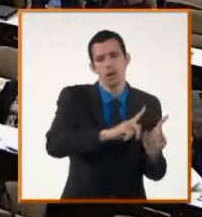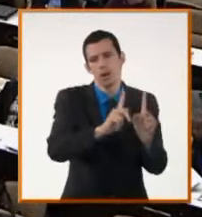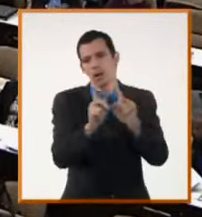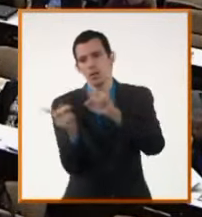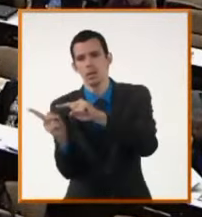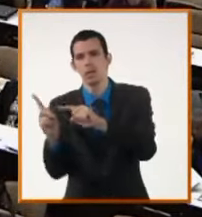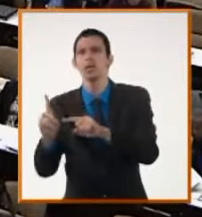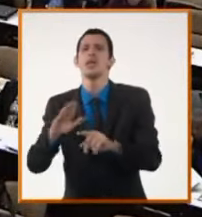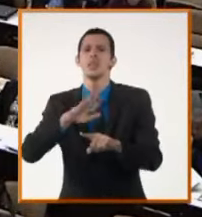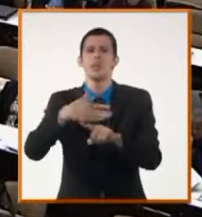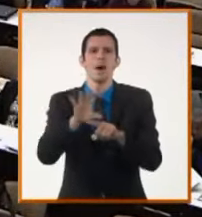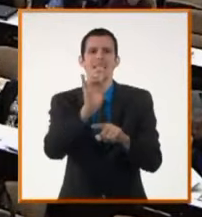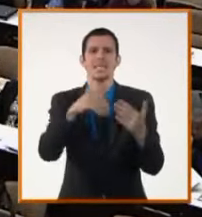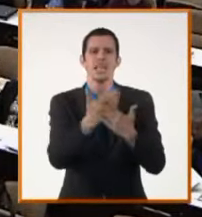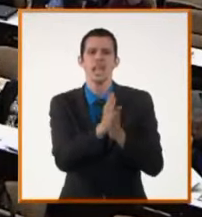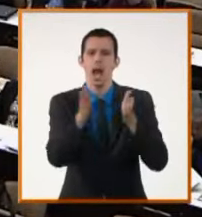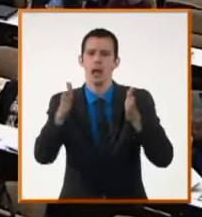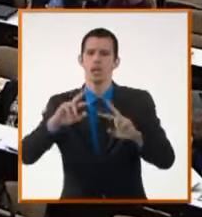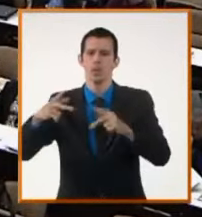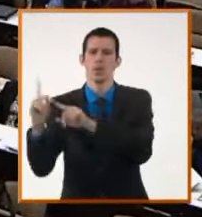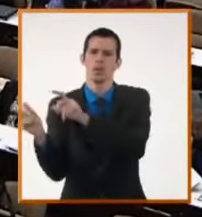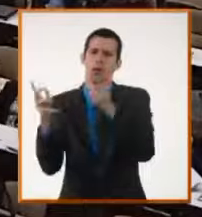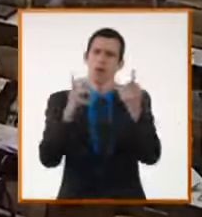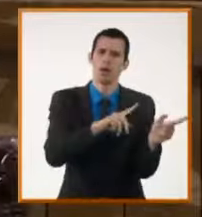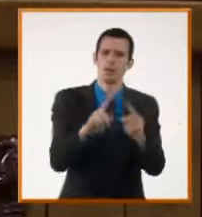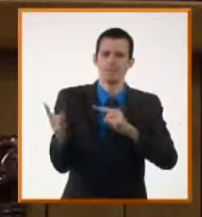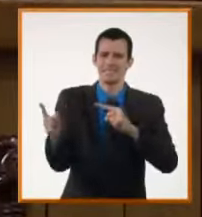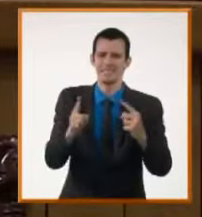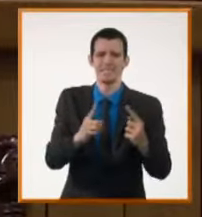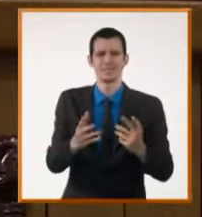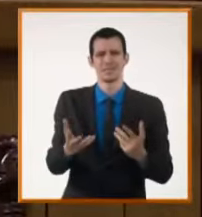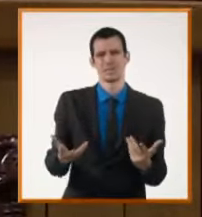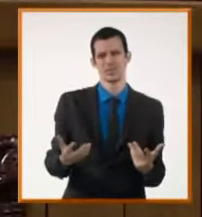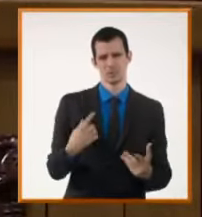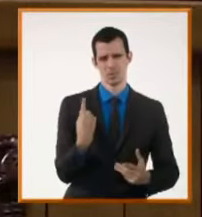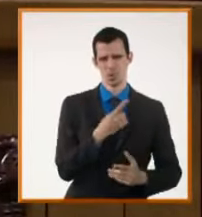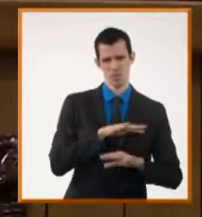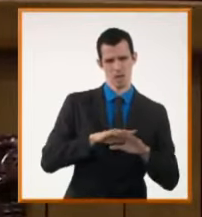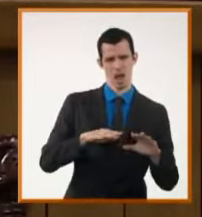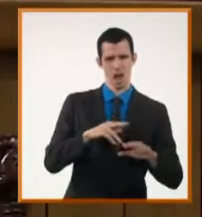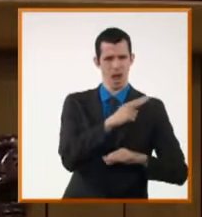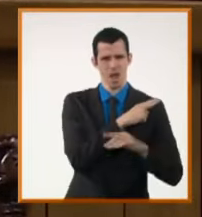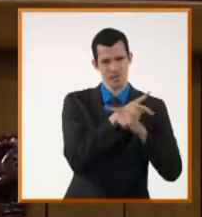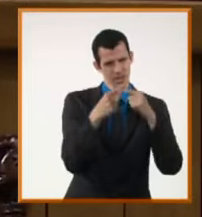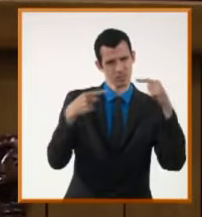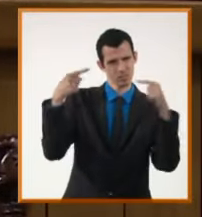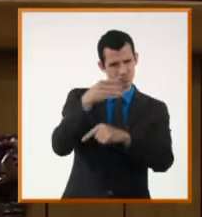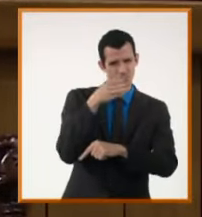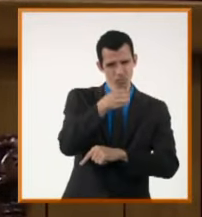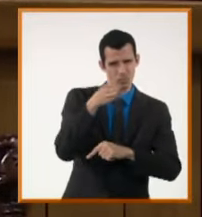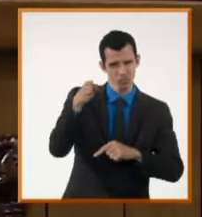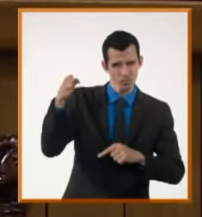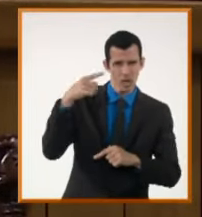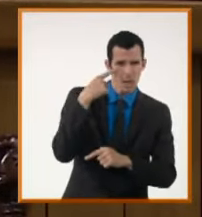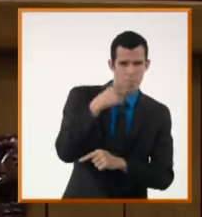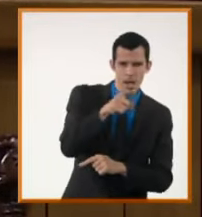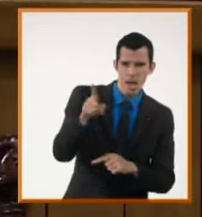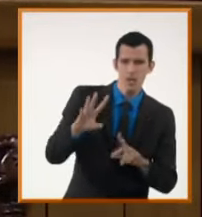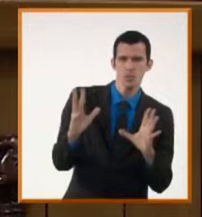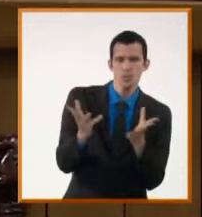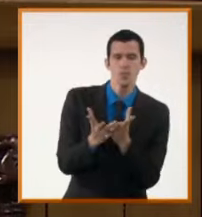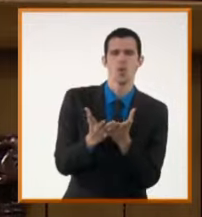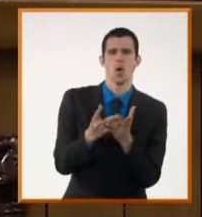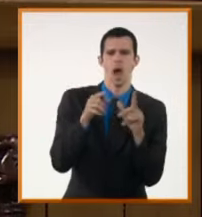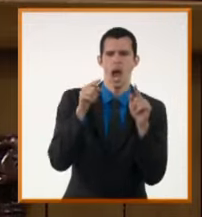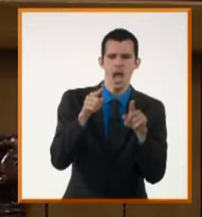nacionales de primer nivel van a chequear programas en la provincia y de resumen terminan buscando a todo el mundo del municipio. Eso tenemos